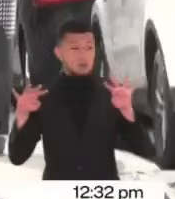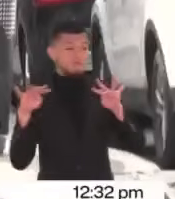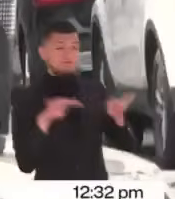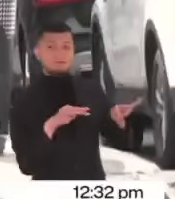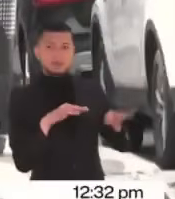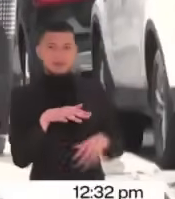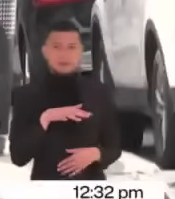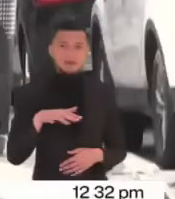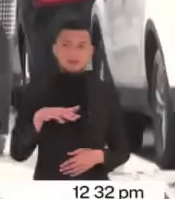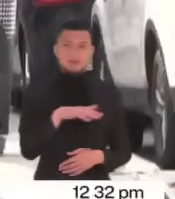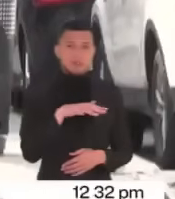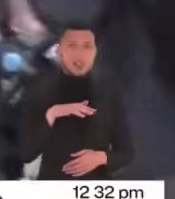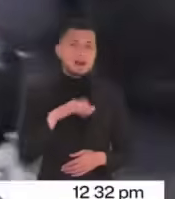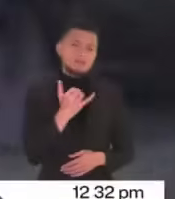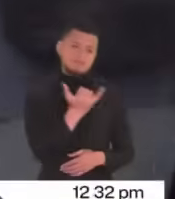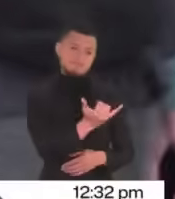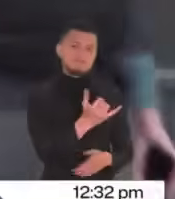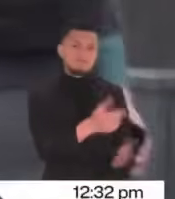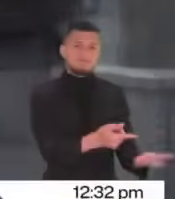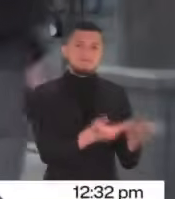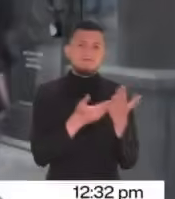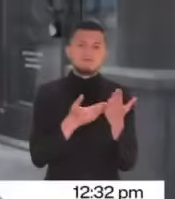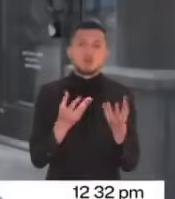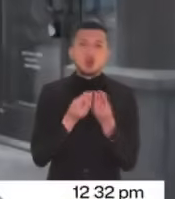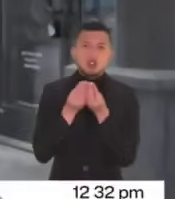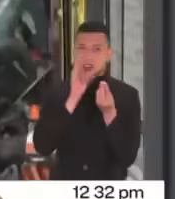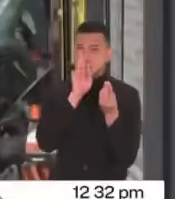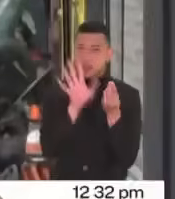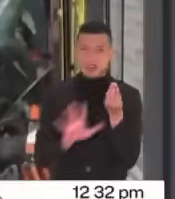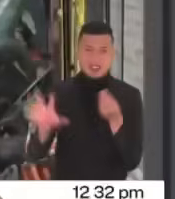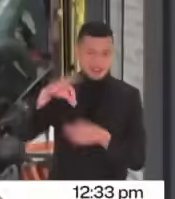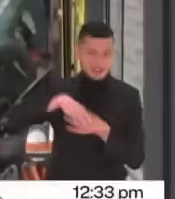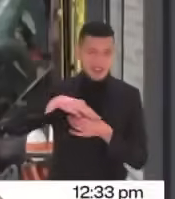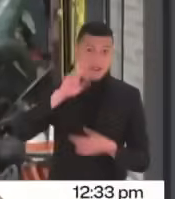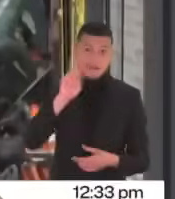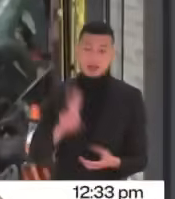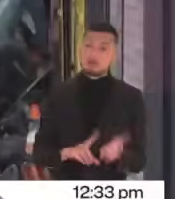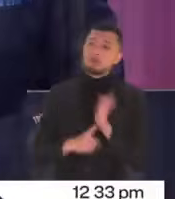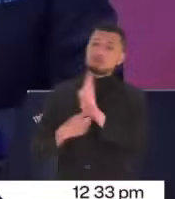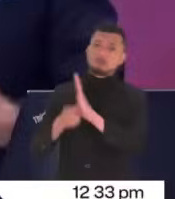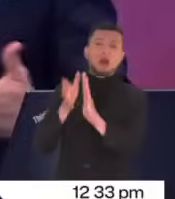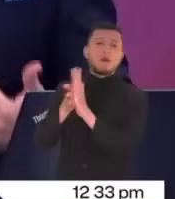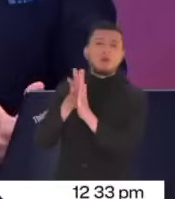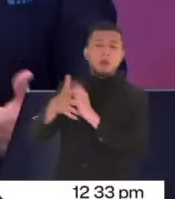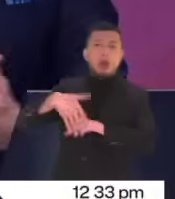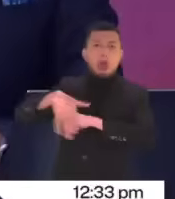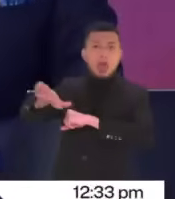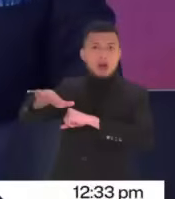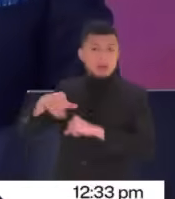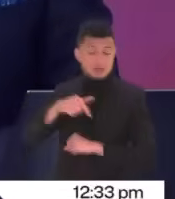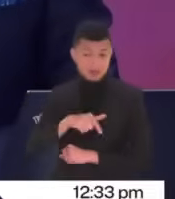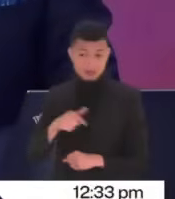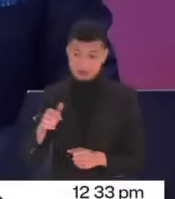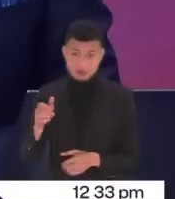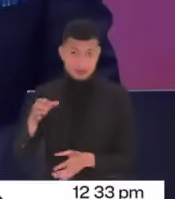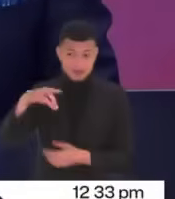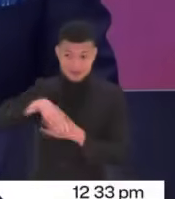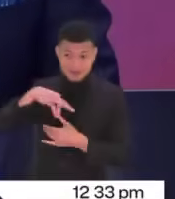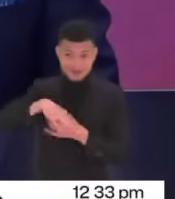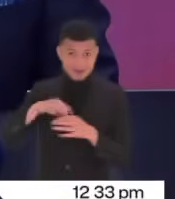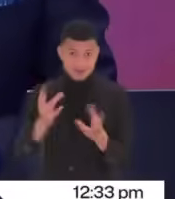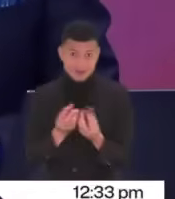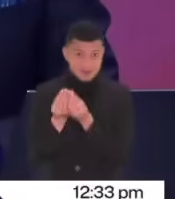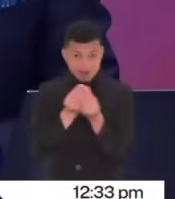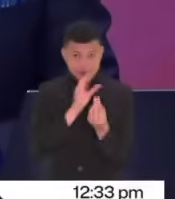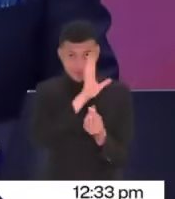El escueto resultado que entregó el presidente del Consejo Nacional Electoral de Venezuela, Elvis Amoroso, y que según el máximo órgano electoral, Inés